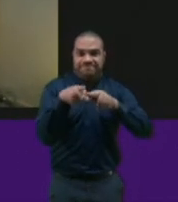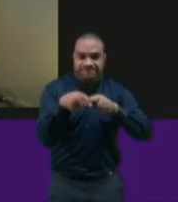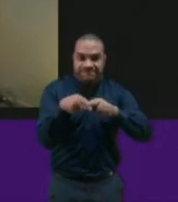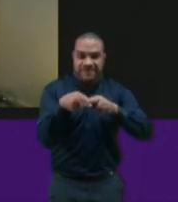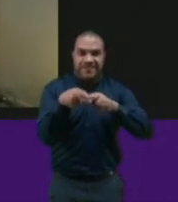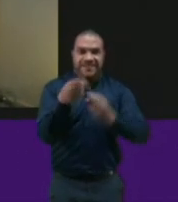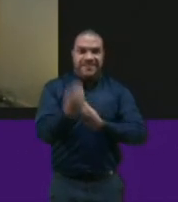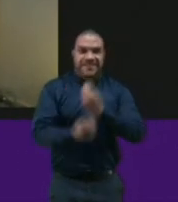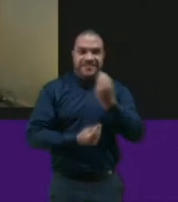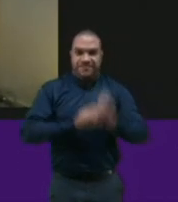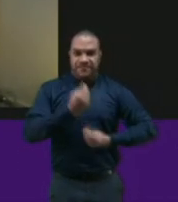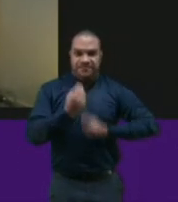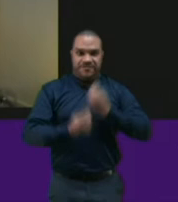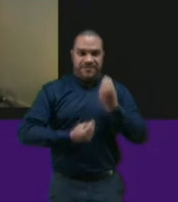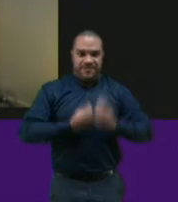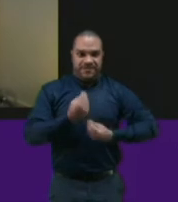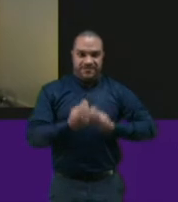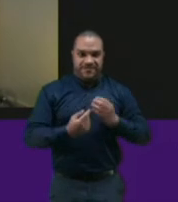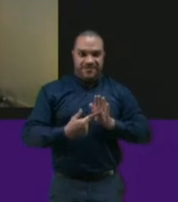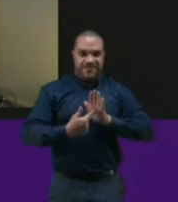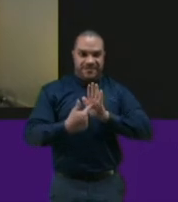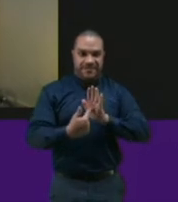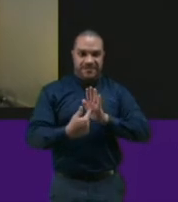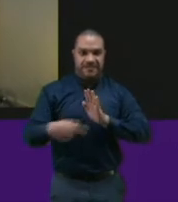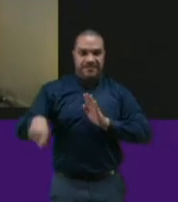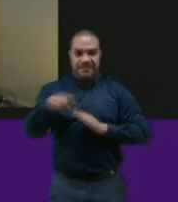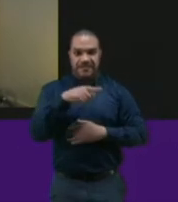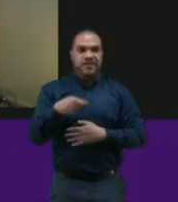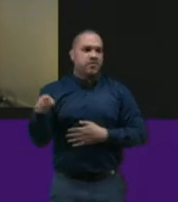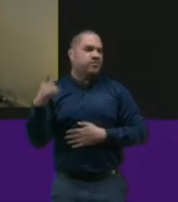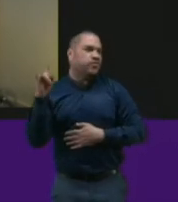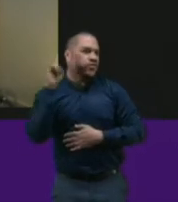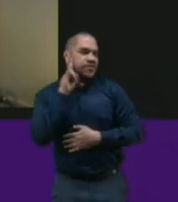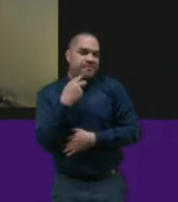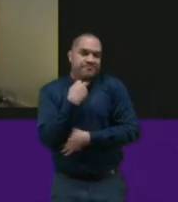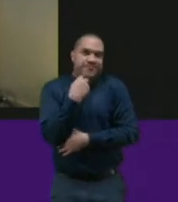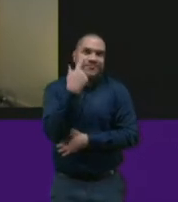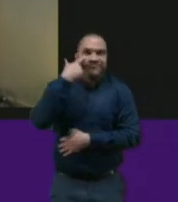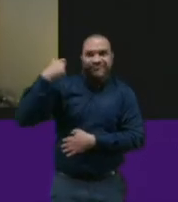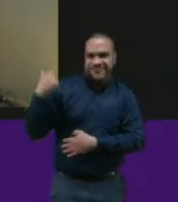esto. Ilana, ¿vos cuántos años es que tenés? Vos sos una chiquita.